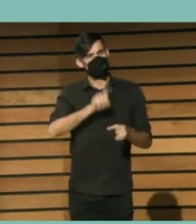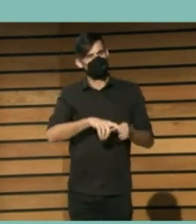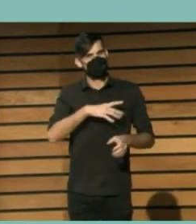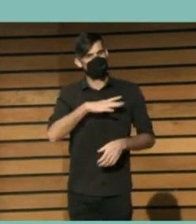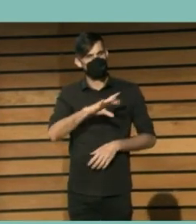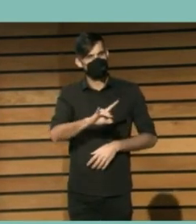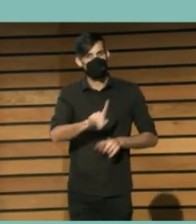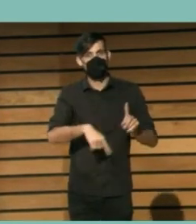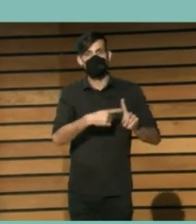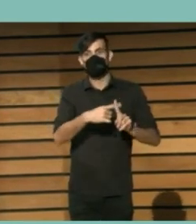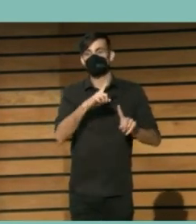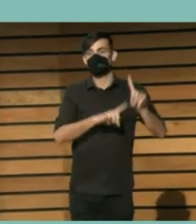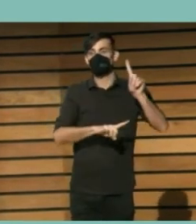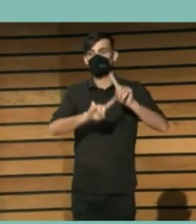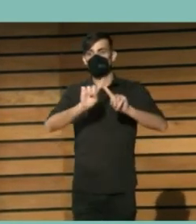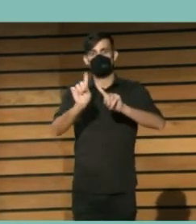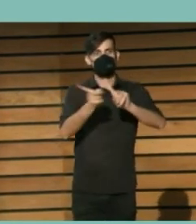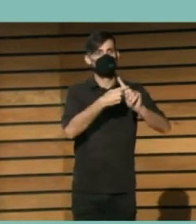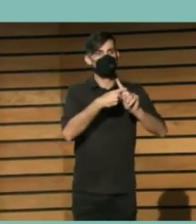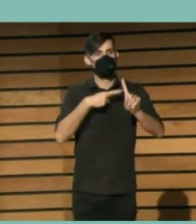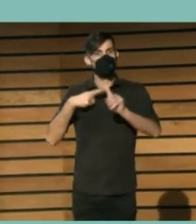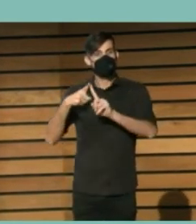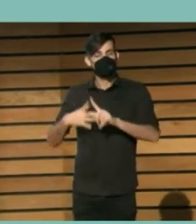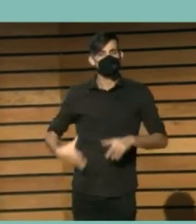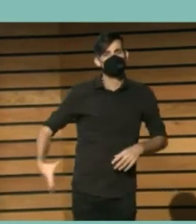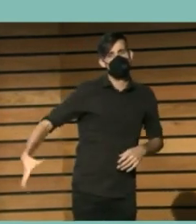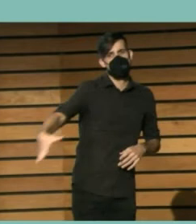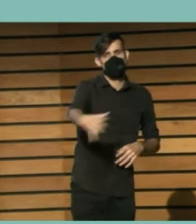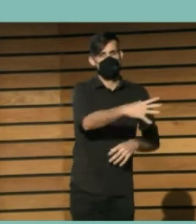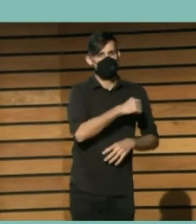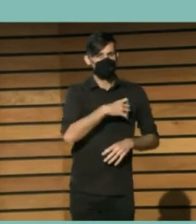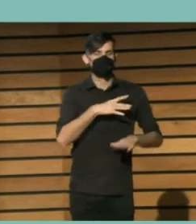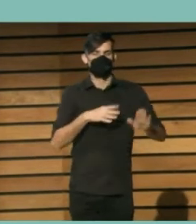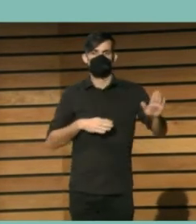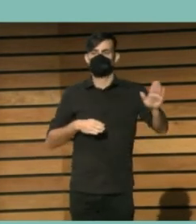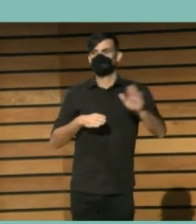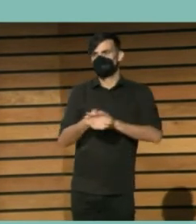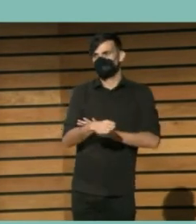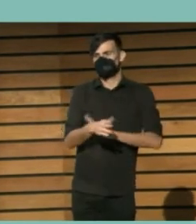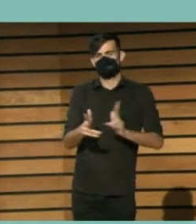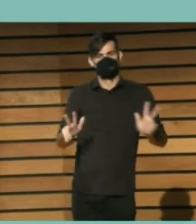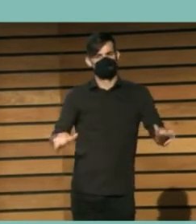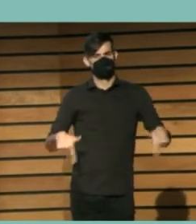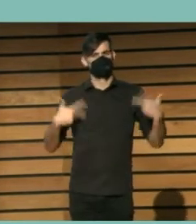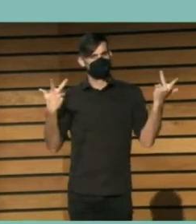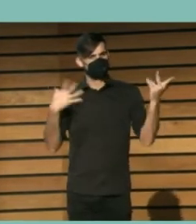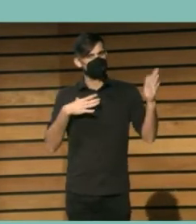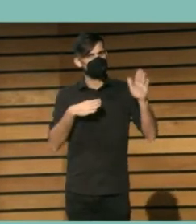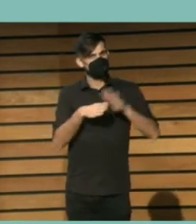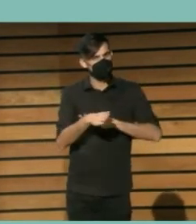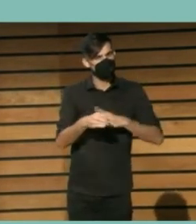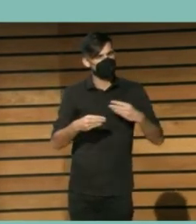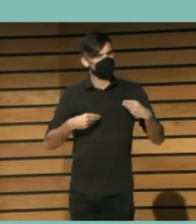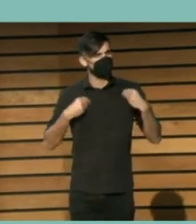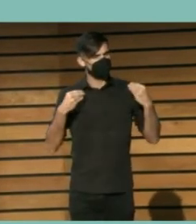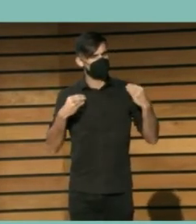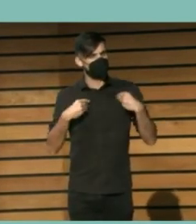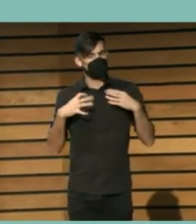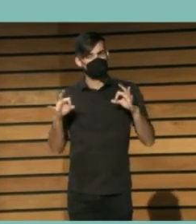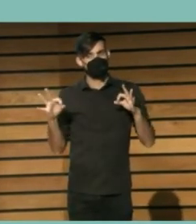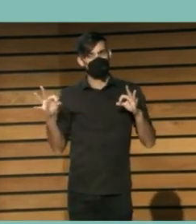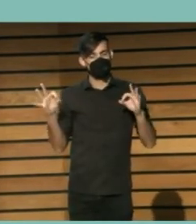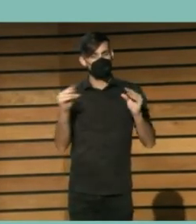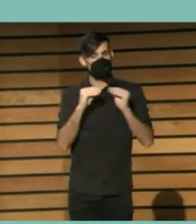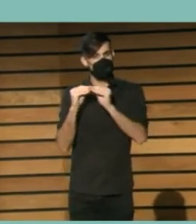deben resolverse para que todas las personas, todas, puedan acceder a dichos espacios y disfrutar de ellos. Ella mantuvo,